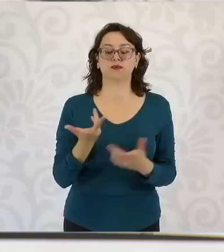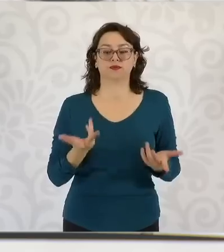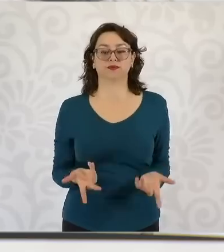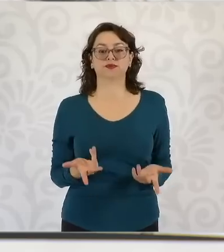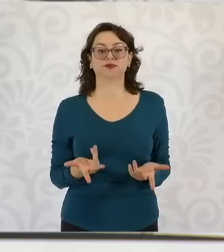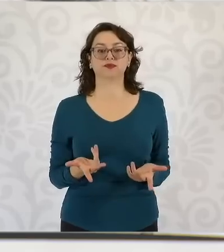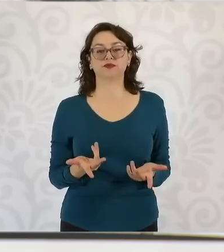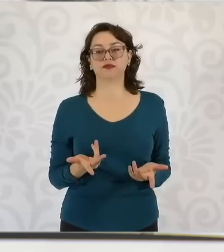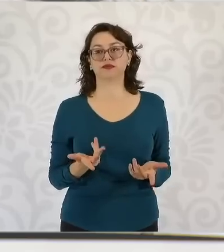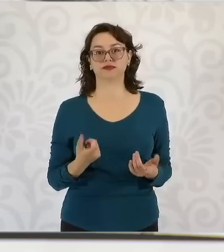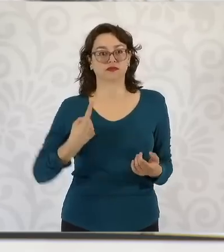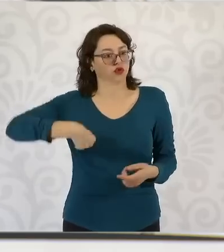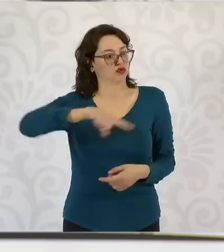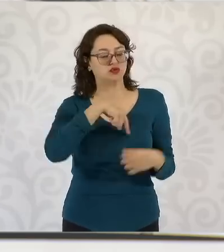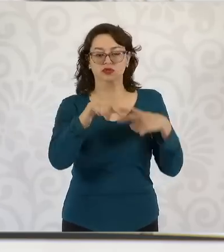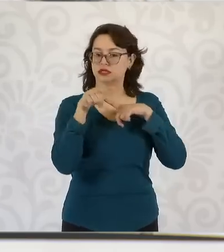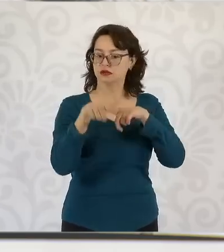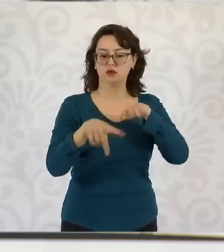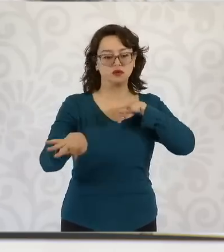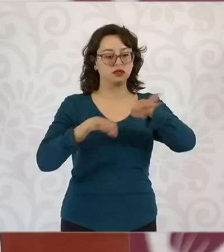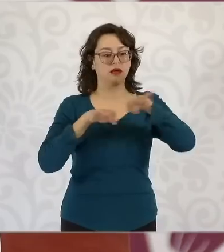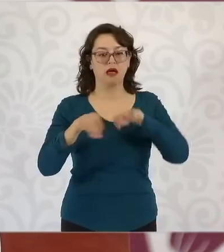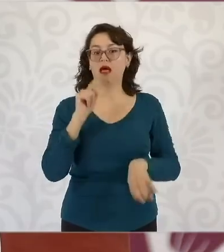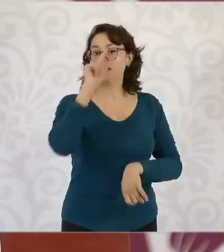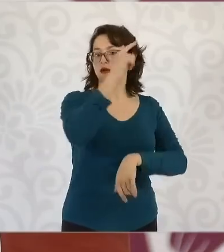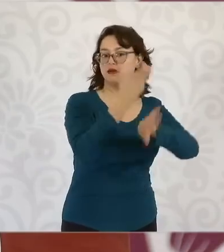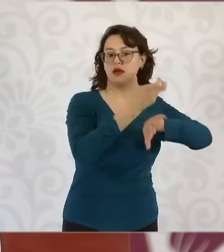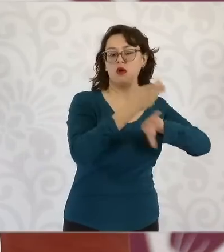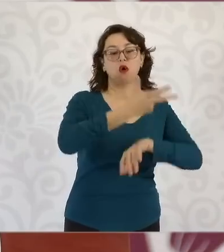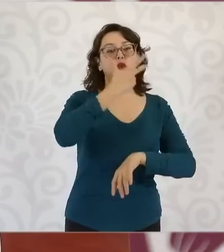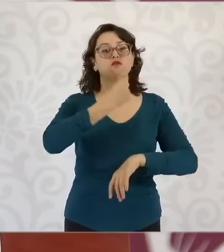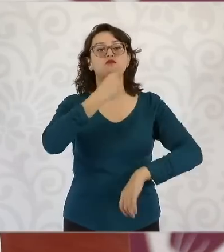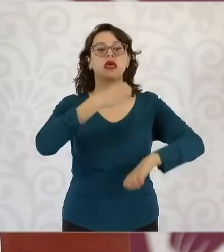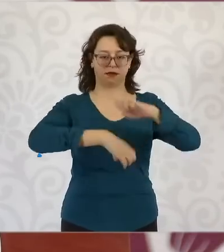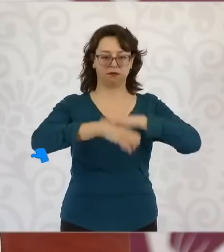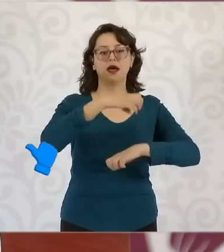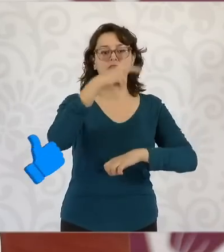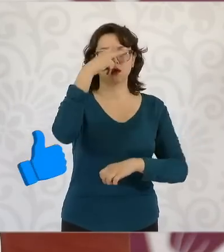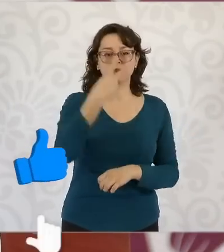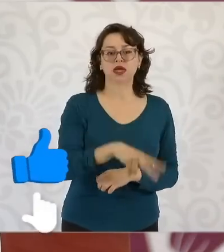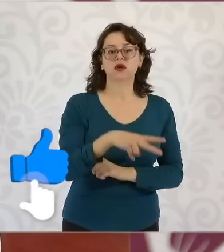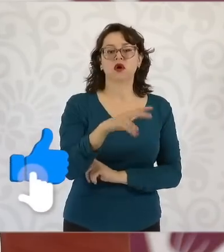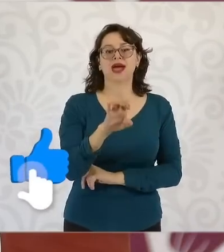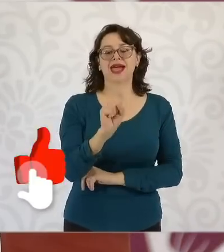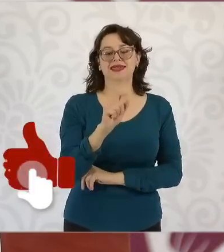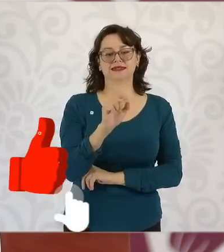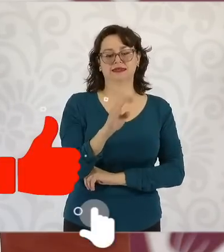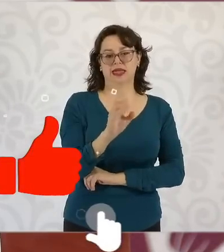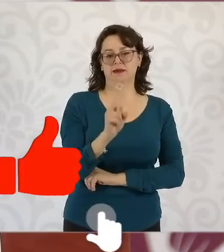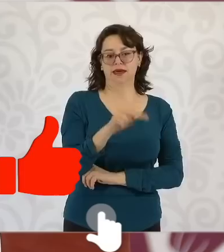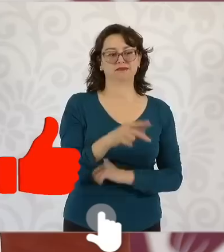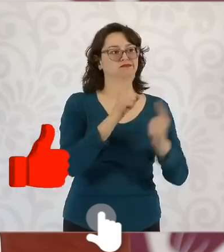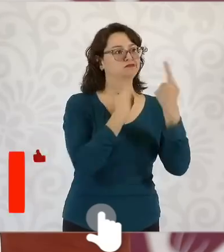Estados Unidos, Esteban Moctezuma, que ha sido muy importante, a los senadores que fueron, y el trabajo que hemos estado